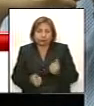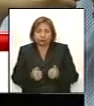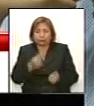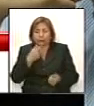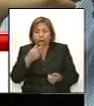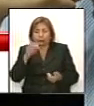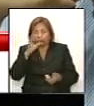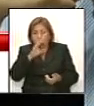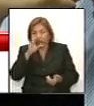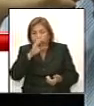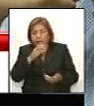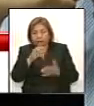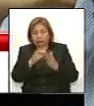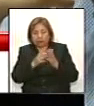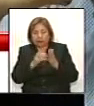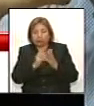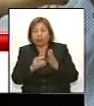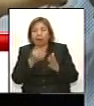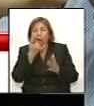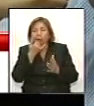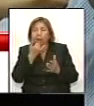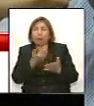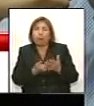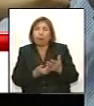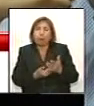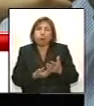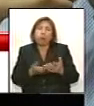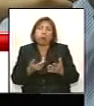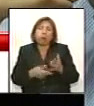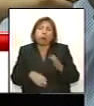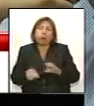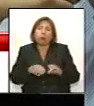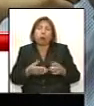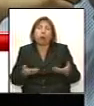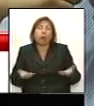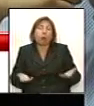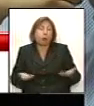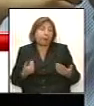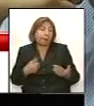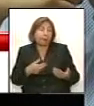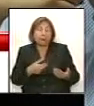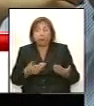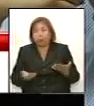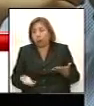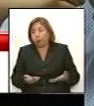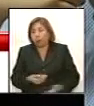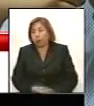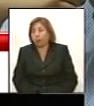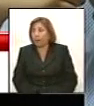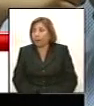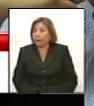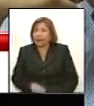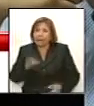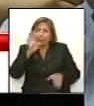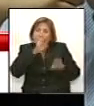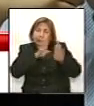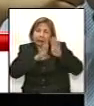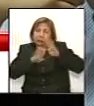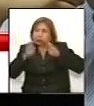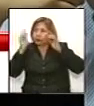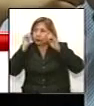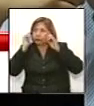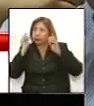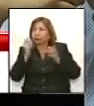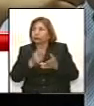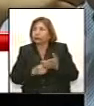el registro y ver en tal caso qué es lo que pasó con esa usuaria, porque de todas maneras pues nos queda la preocupación, ¿no?,